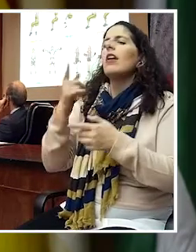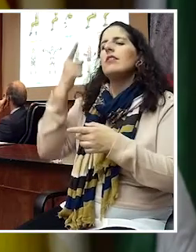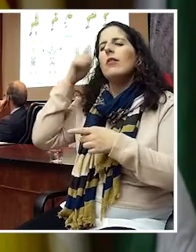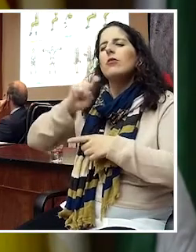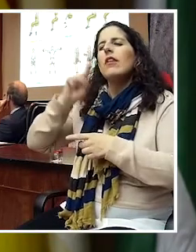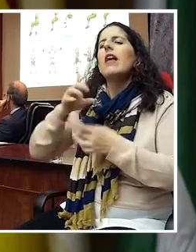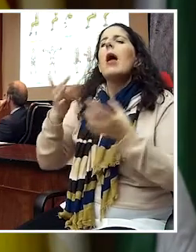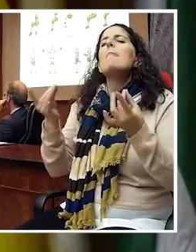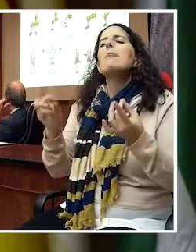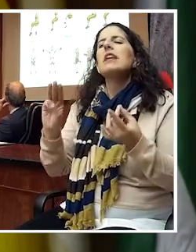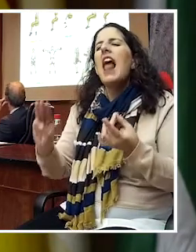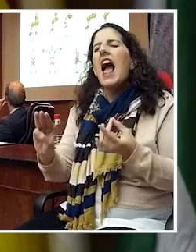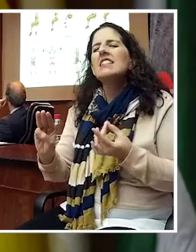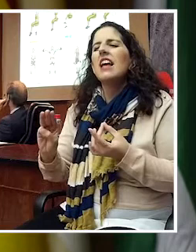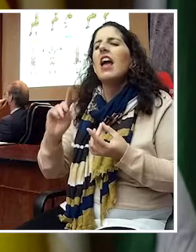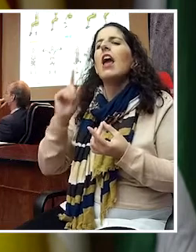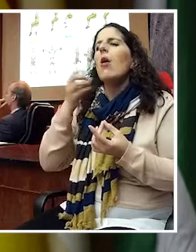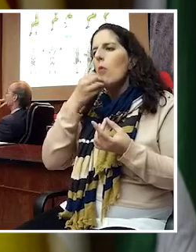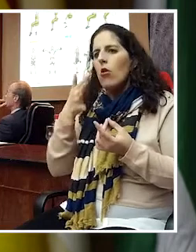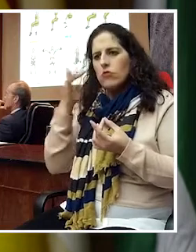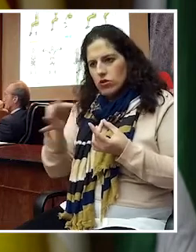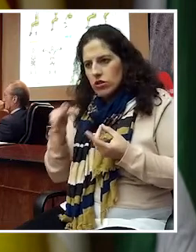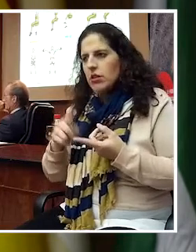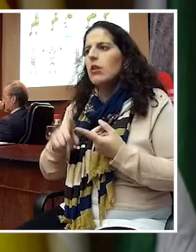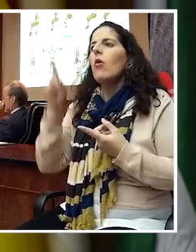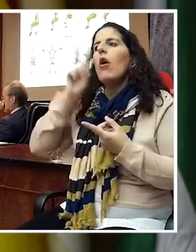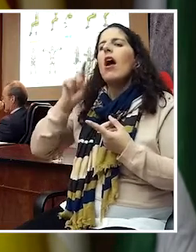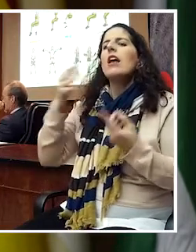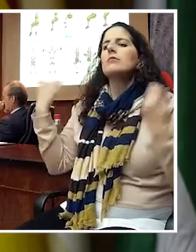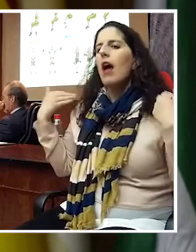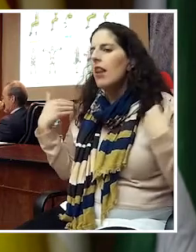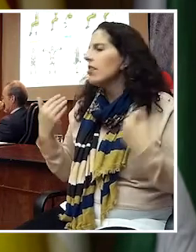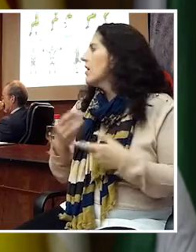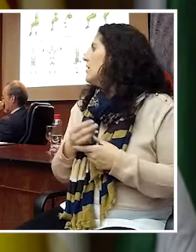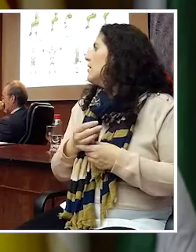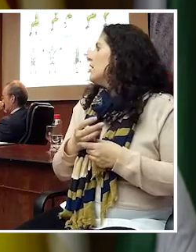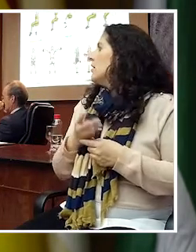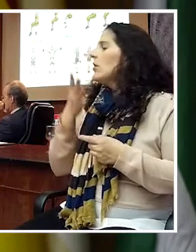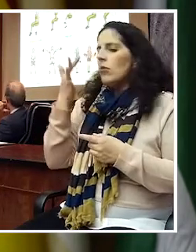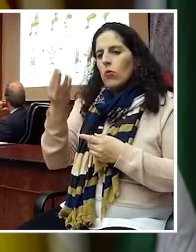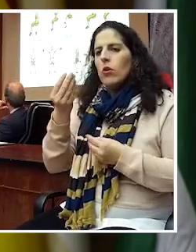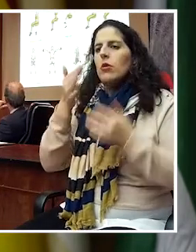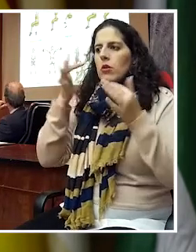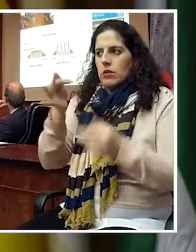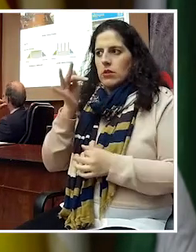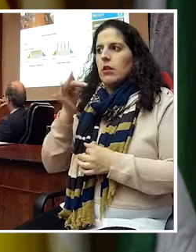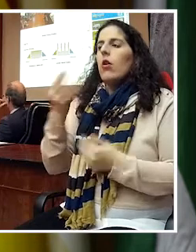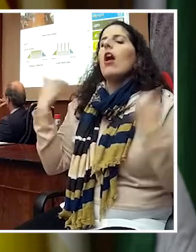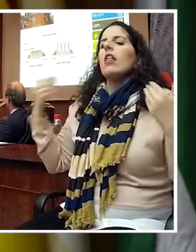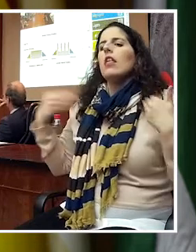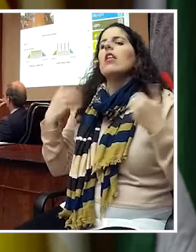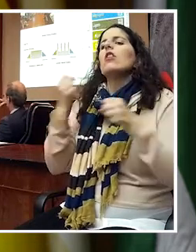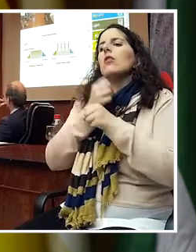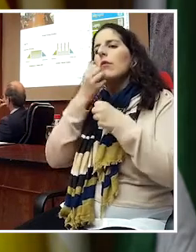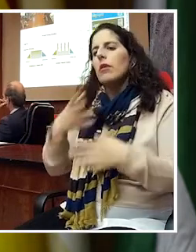en pilates, son absolutamente recomendables, o sea que estas son tablas orientativas, pero ejercicios bien realizados